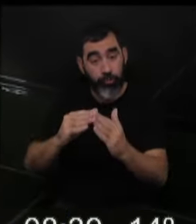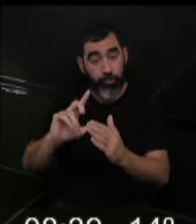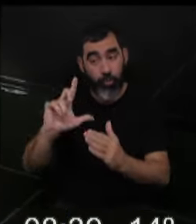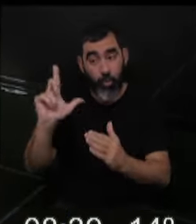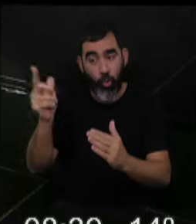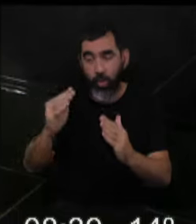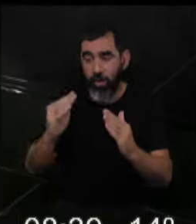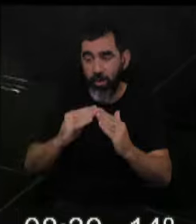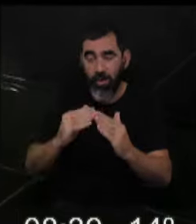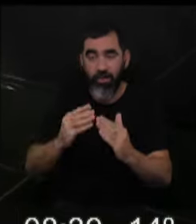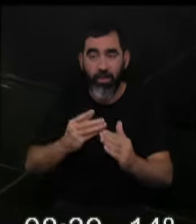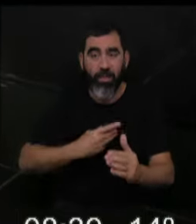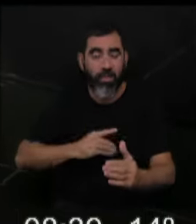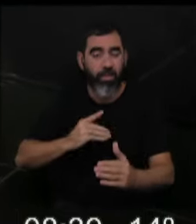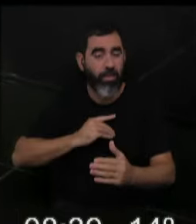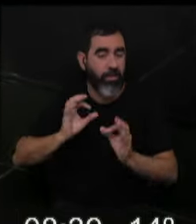casa